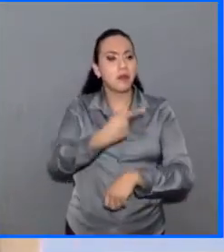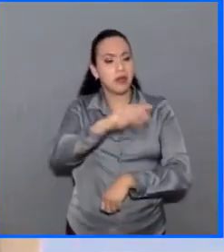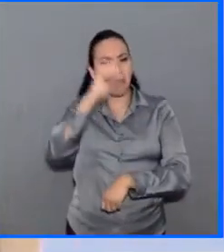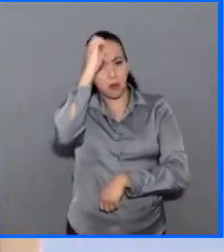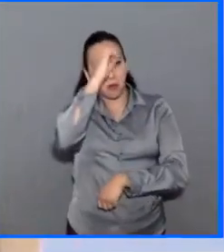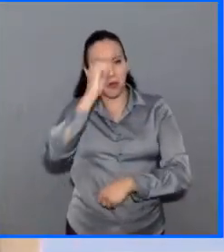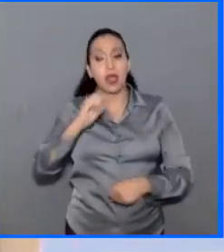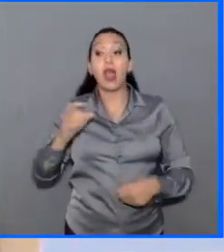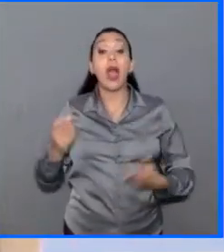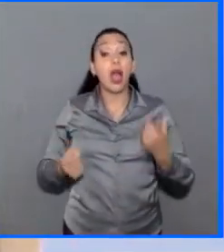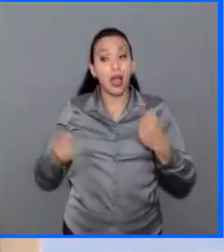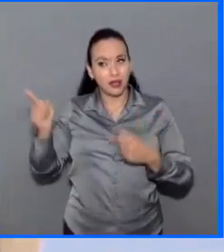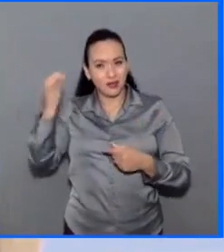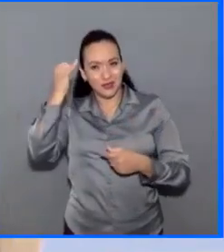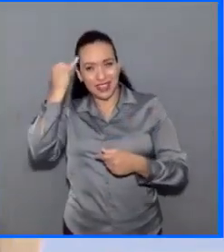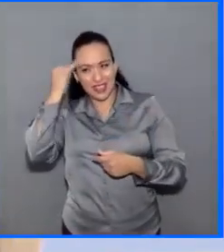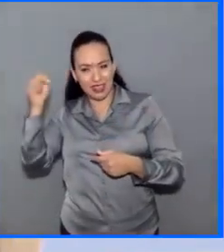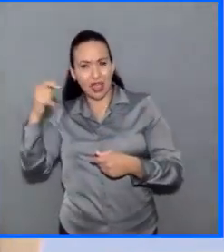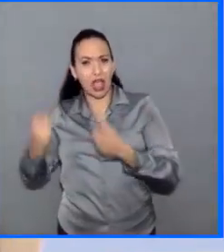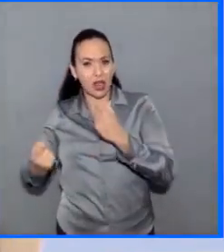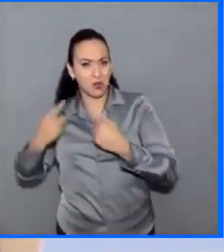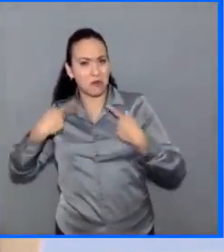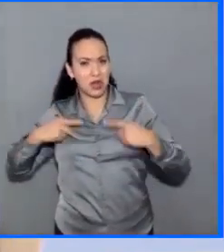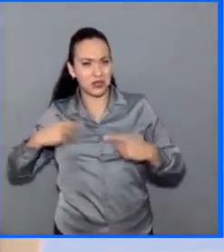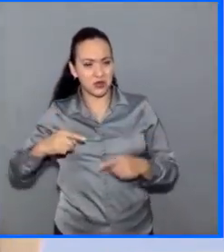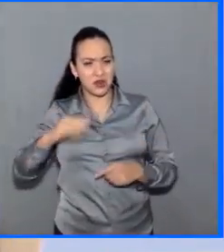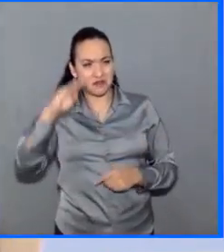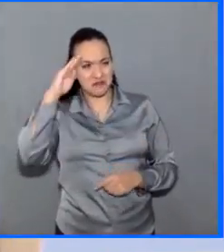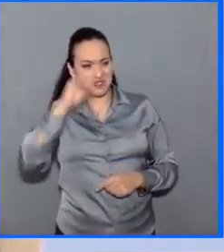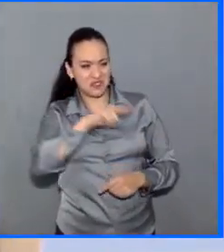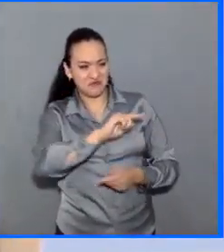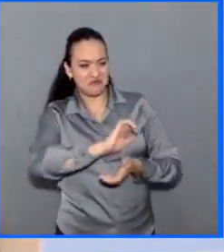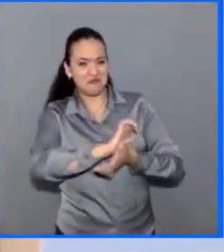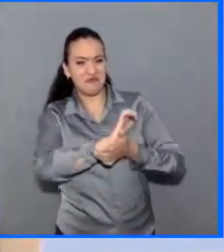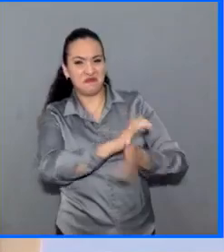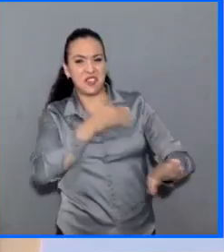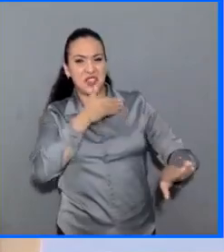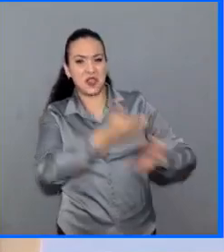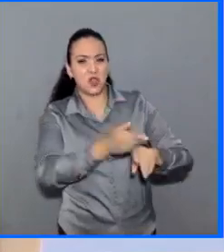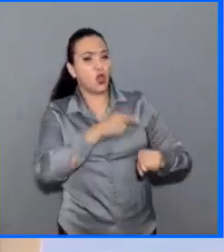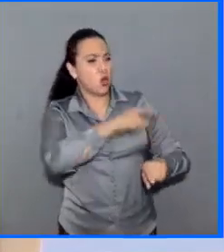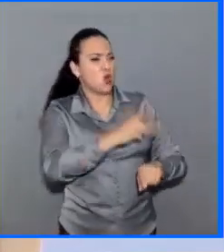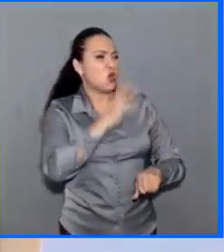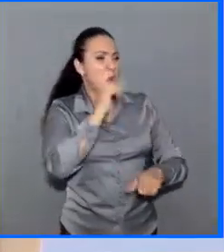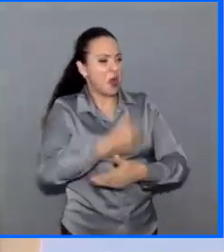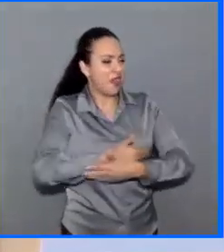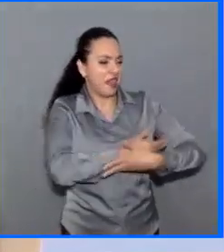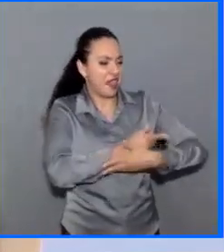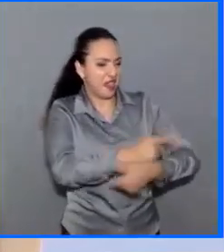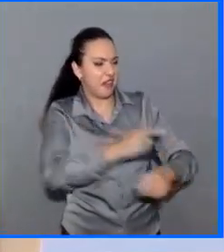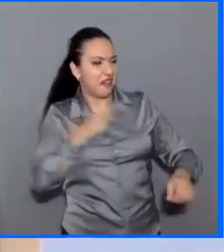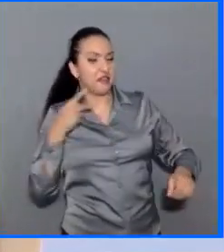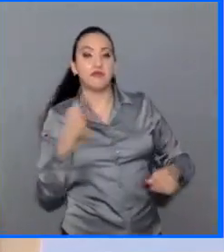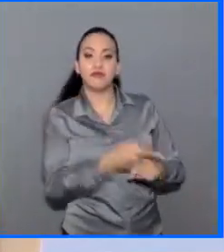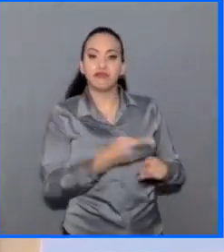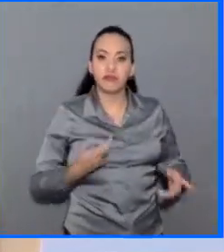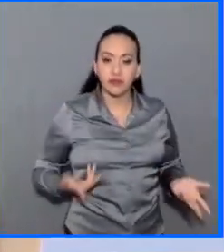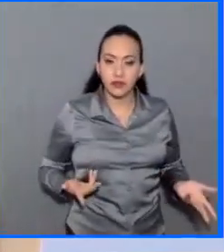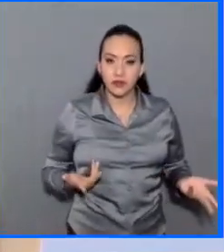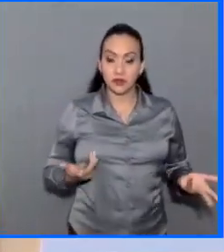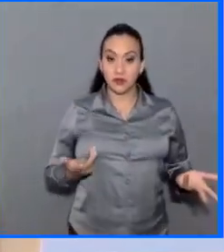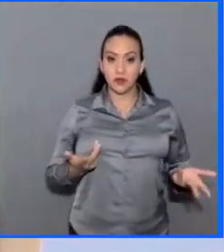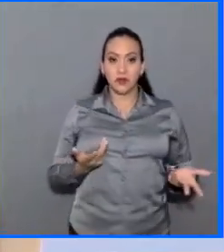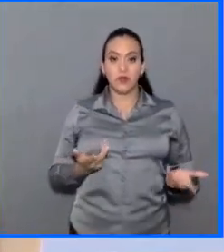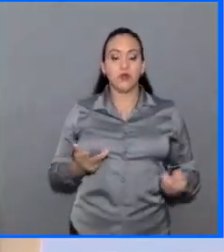discriminatoria es que hay muchas personas integrantes de las disidencias sexuales y de género que tienen o tendrán